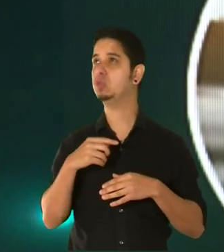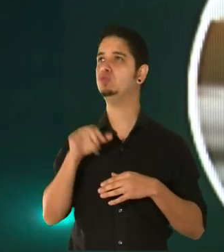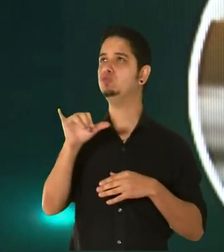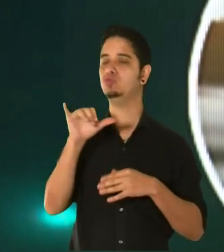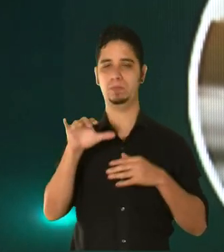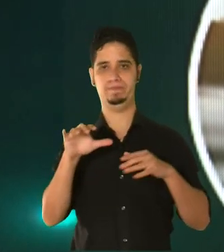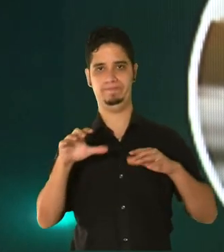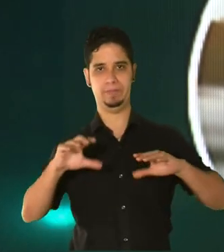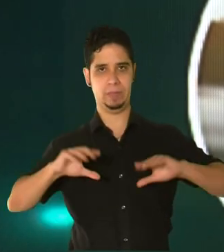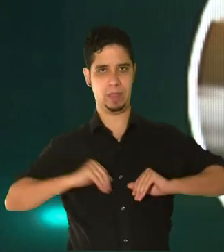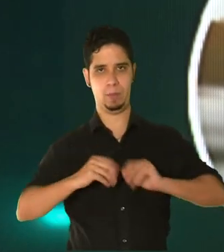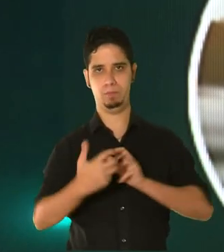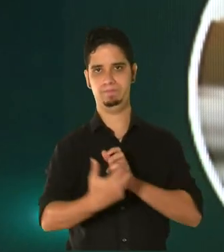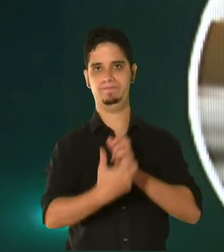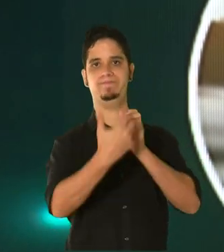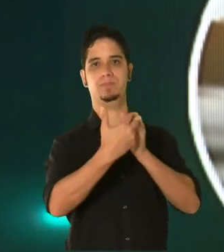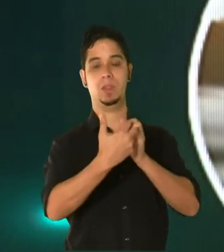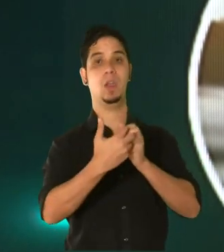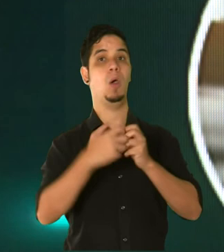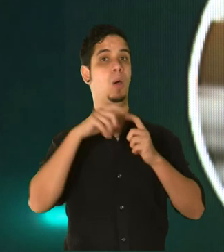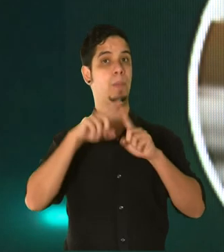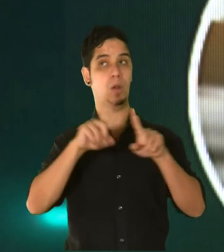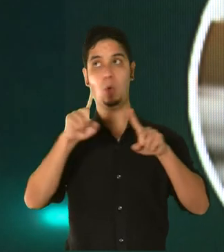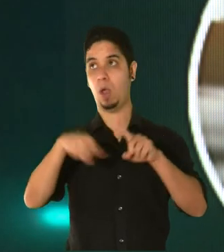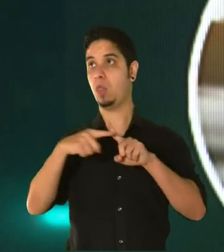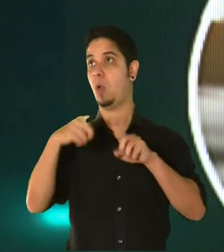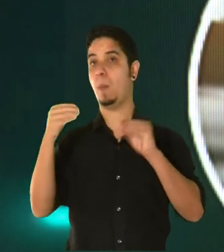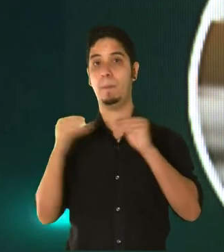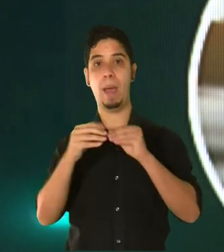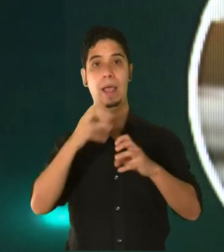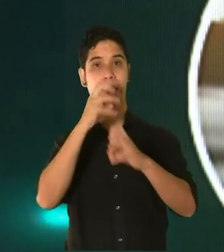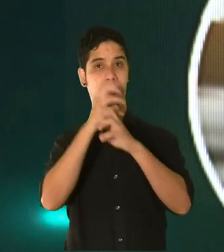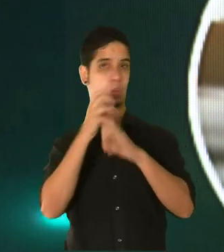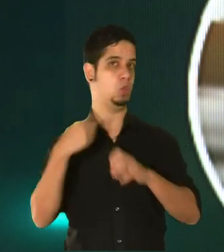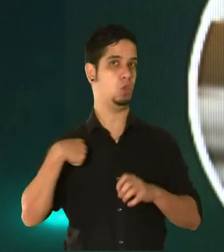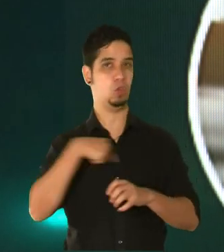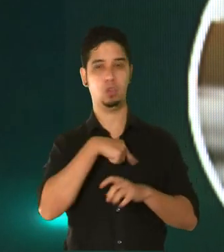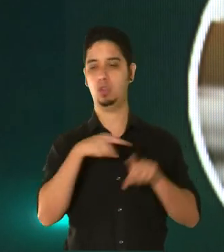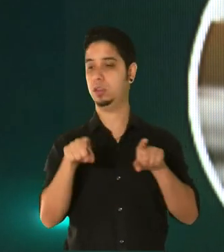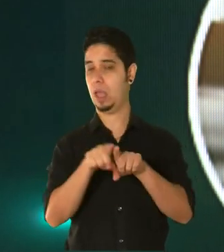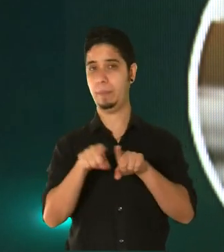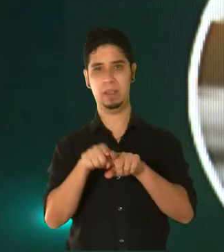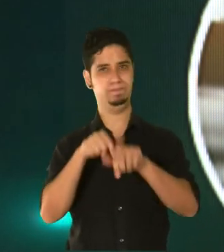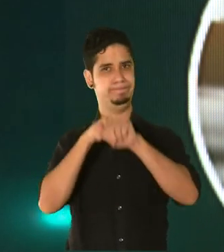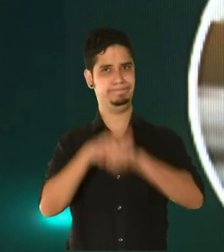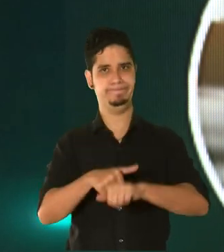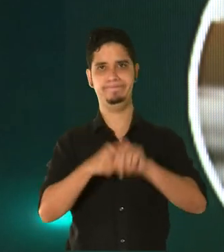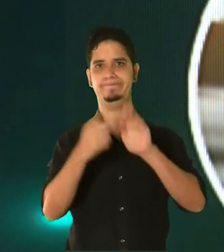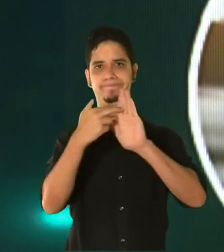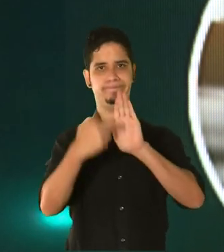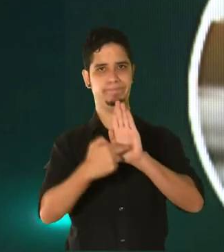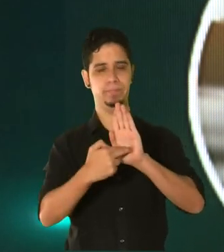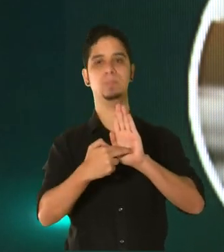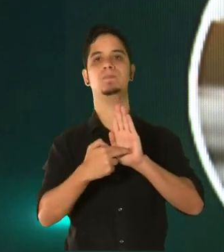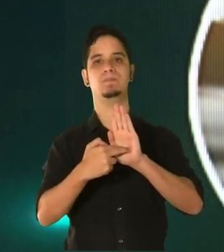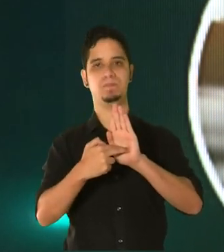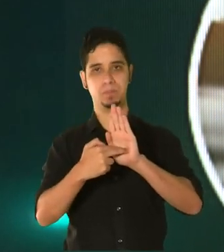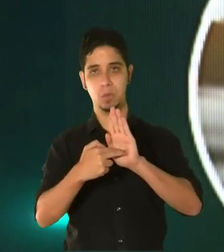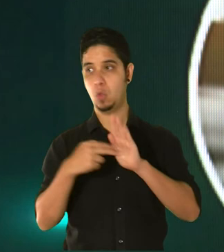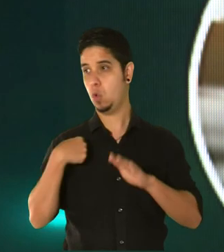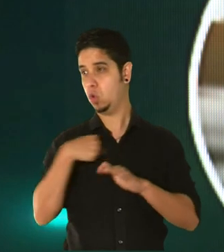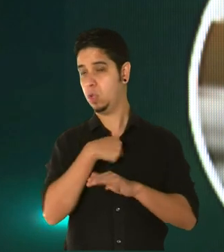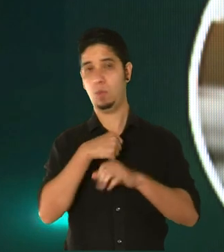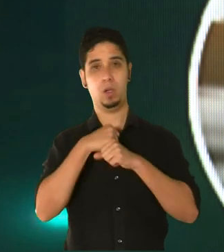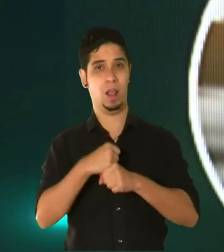y cuando hemos tenido que poner restricciones también hilton como compañía ha sido bien riguroso estableciendo estándares de